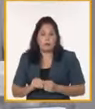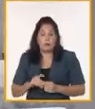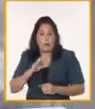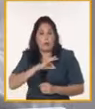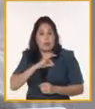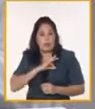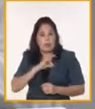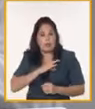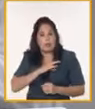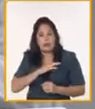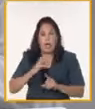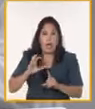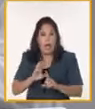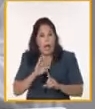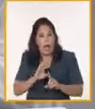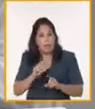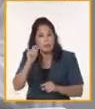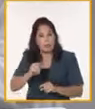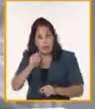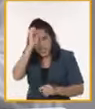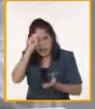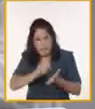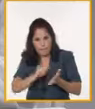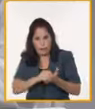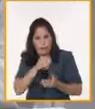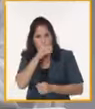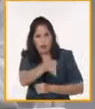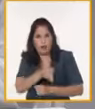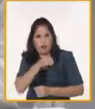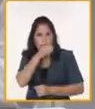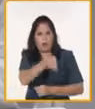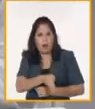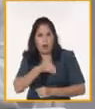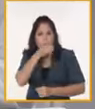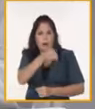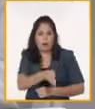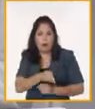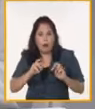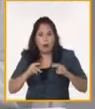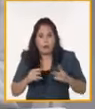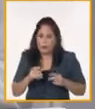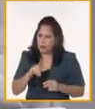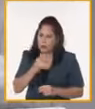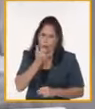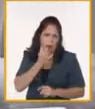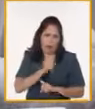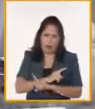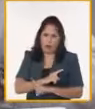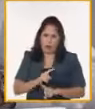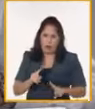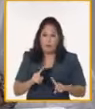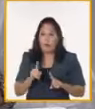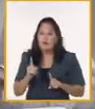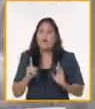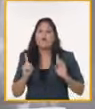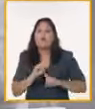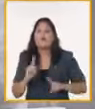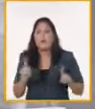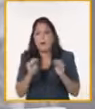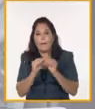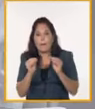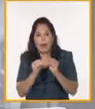algún acoso es porque algún Inspector algún funcionario Estatal está actuando mal si no hay ningún diseño